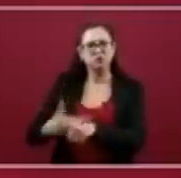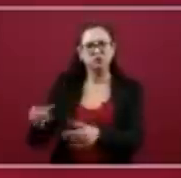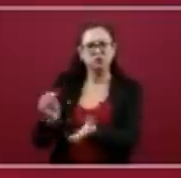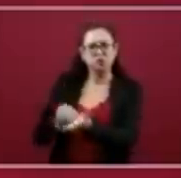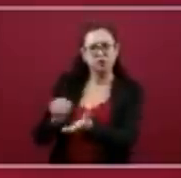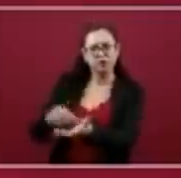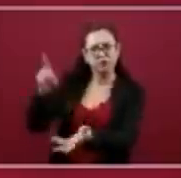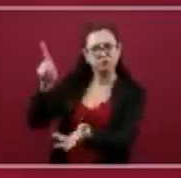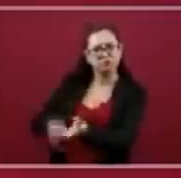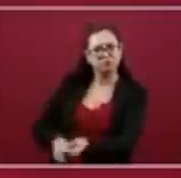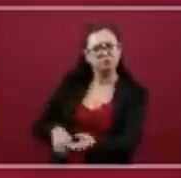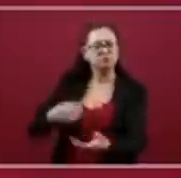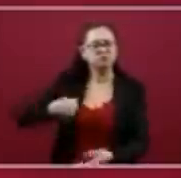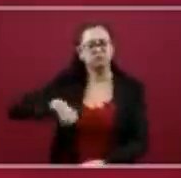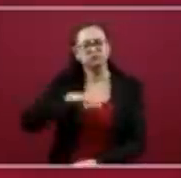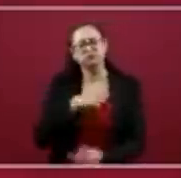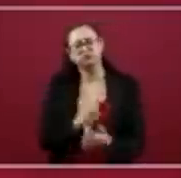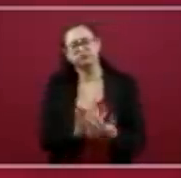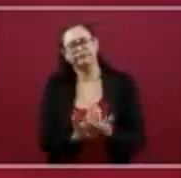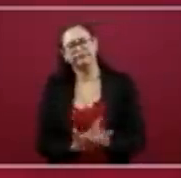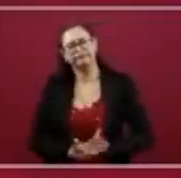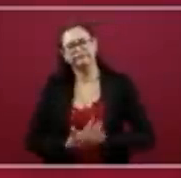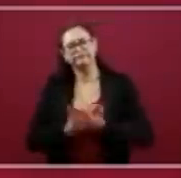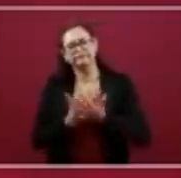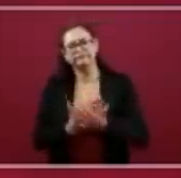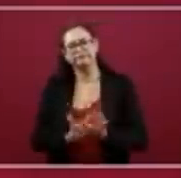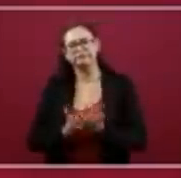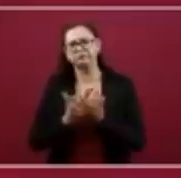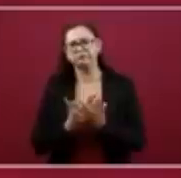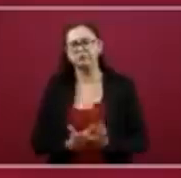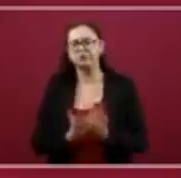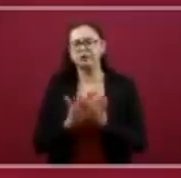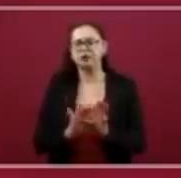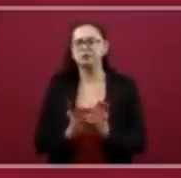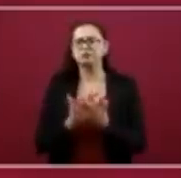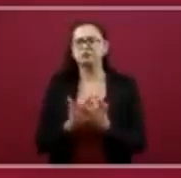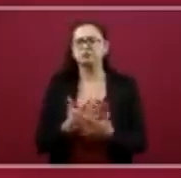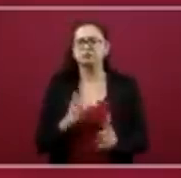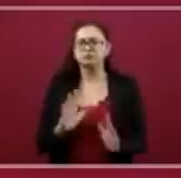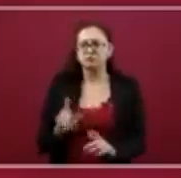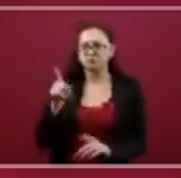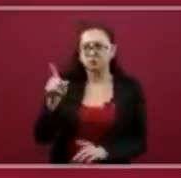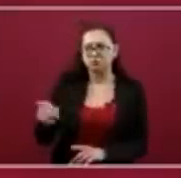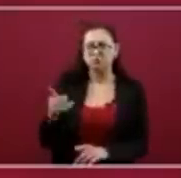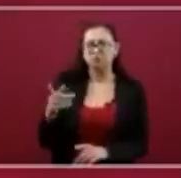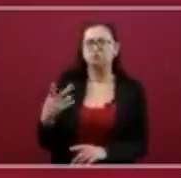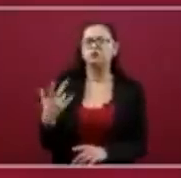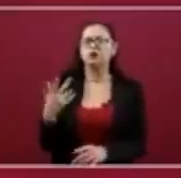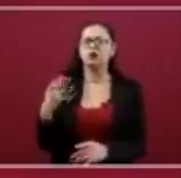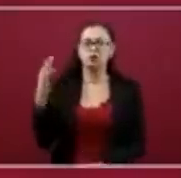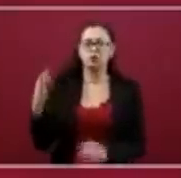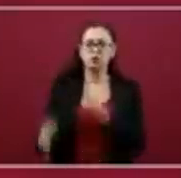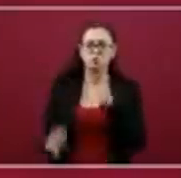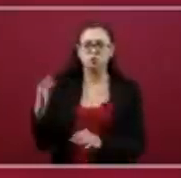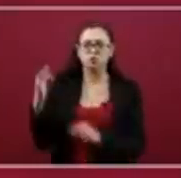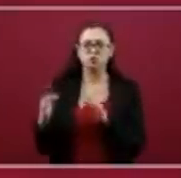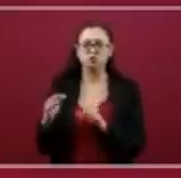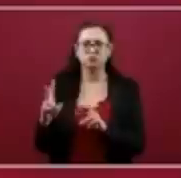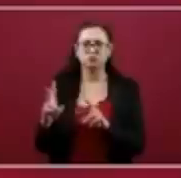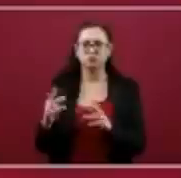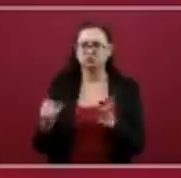tenemos que esperar a que el Poder Judicial resuelva en definitiva sobre este